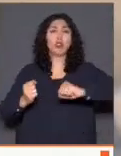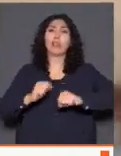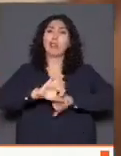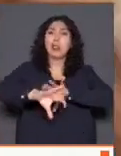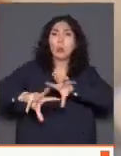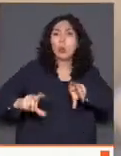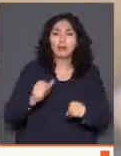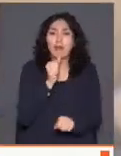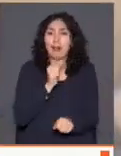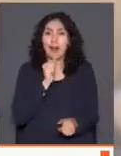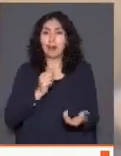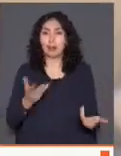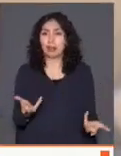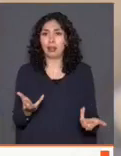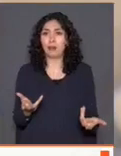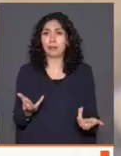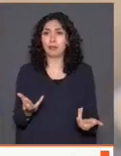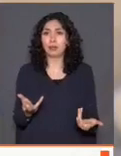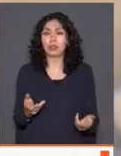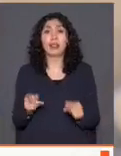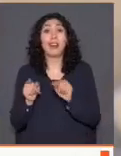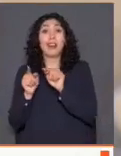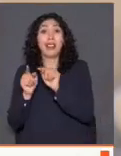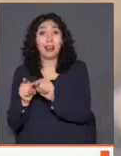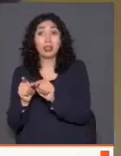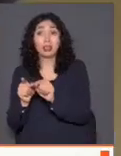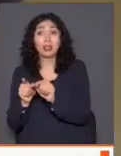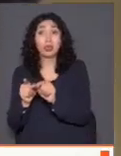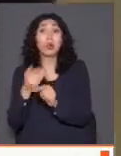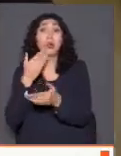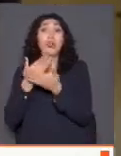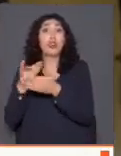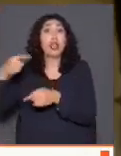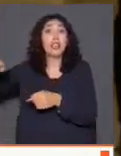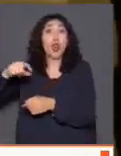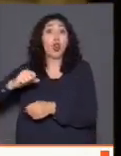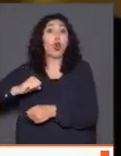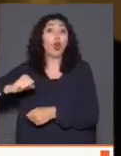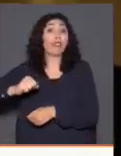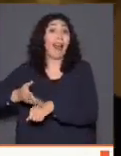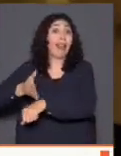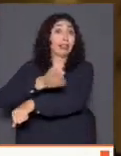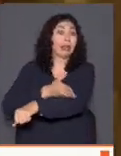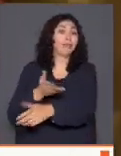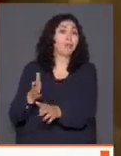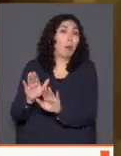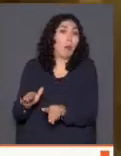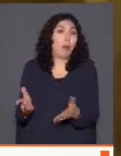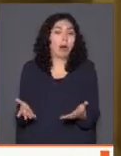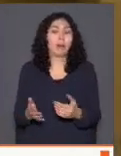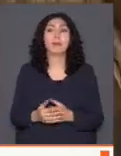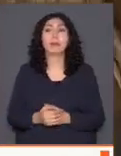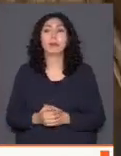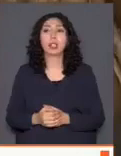ver también cómo se comportaron cuando fueron oposición. En el oficialismo, de hecho, preocupa que el flanco de la